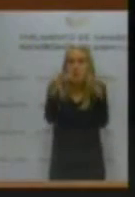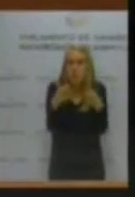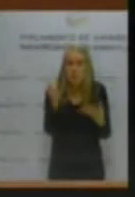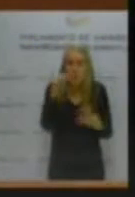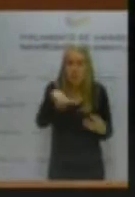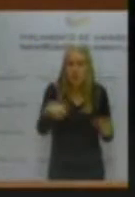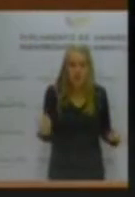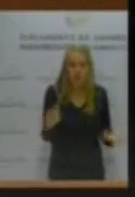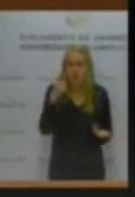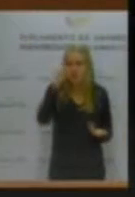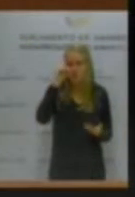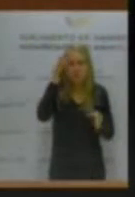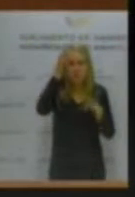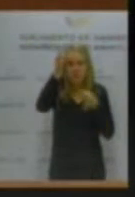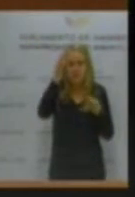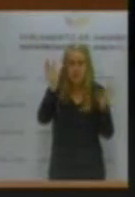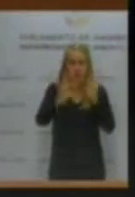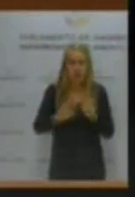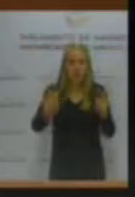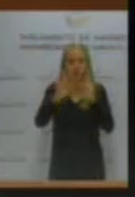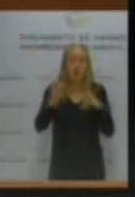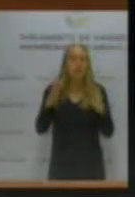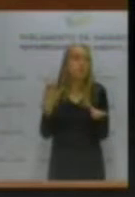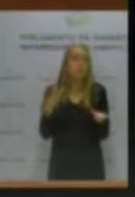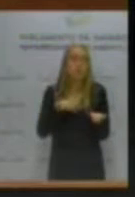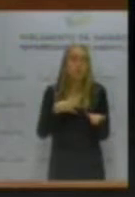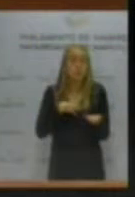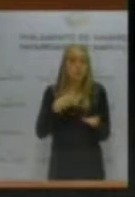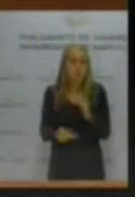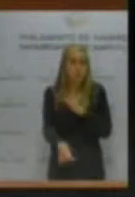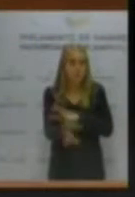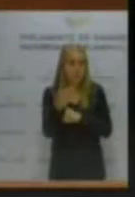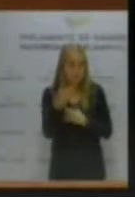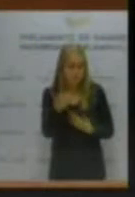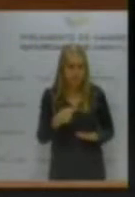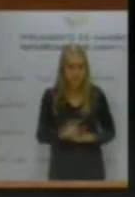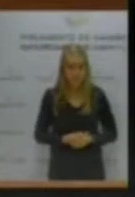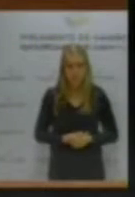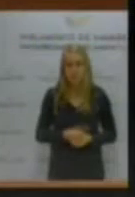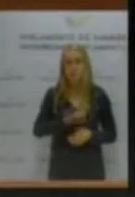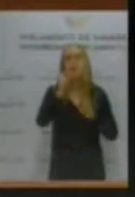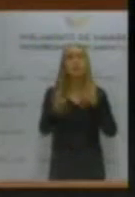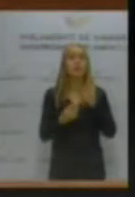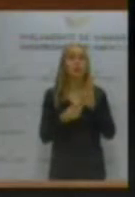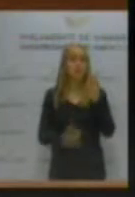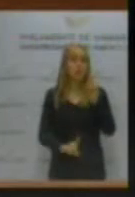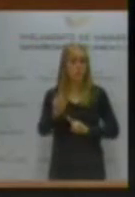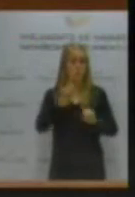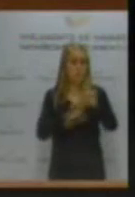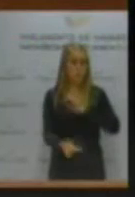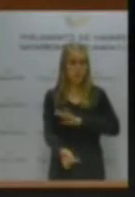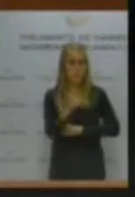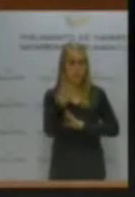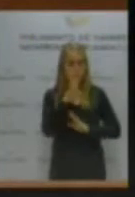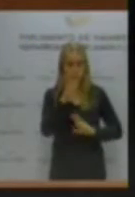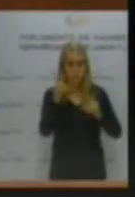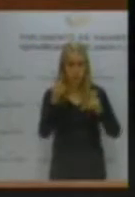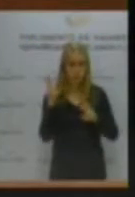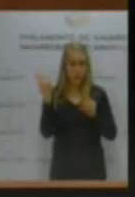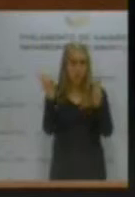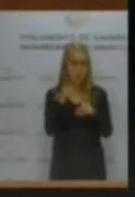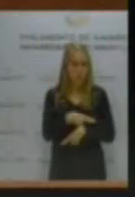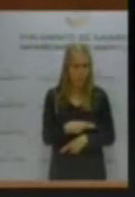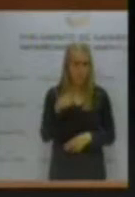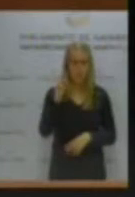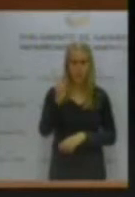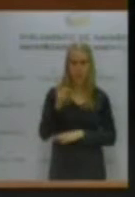crear dicho ente. Esta ley también generará problemas con las prohibiciones y las restricciones